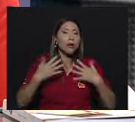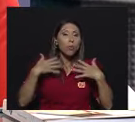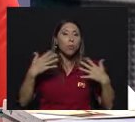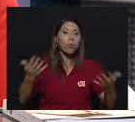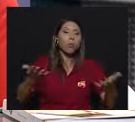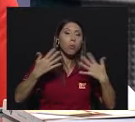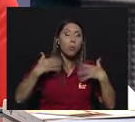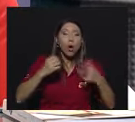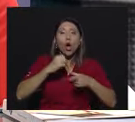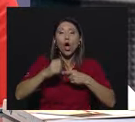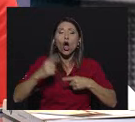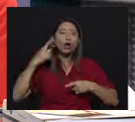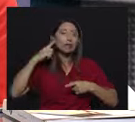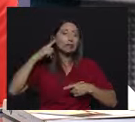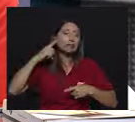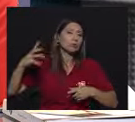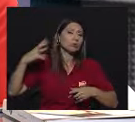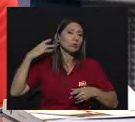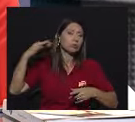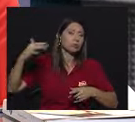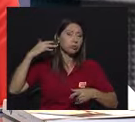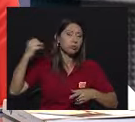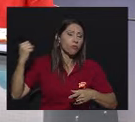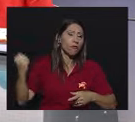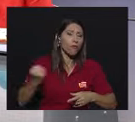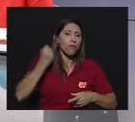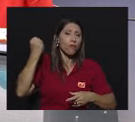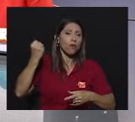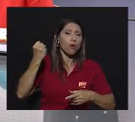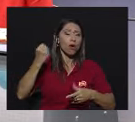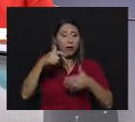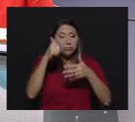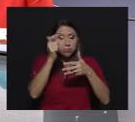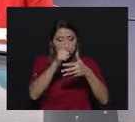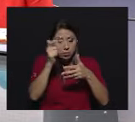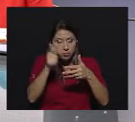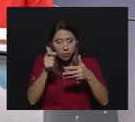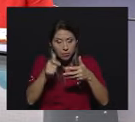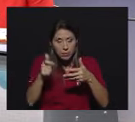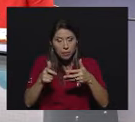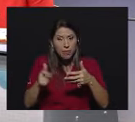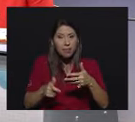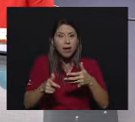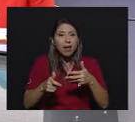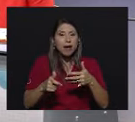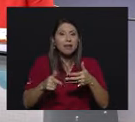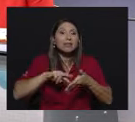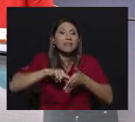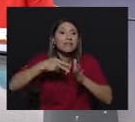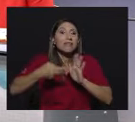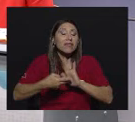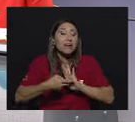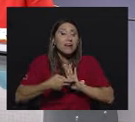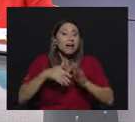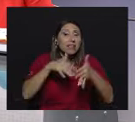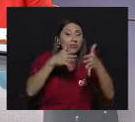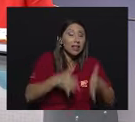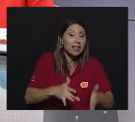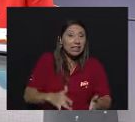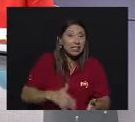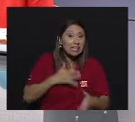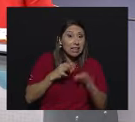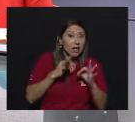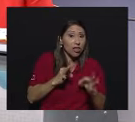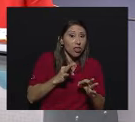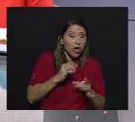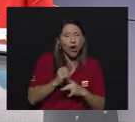calor, de ruido, ¿verdad? Todos son factores que suman a la hora de que los estudiantes se sientan o no en un ambiente